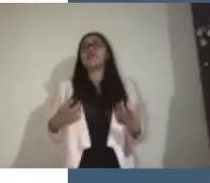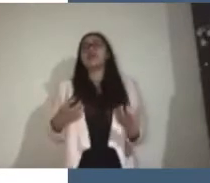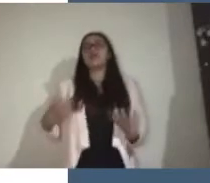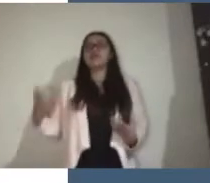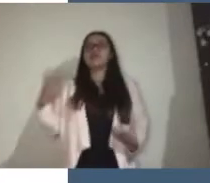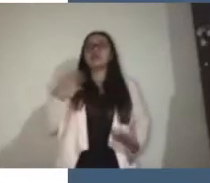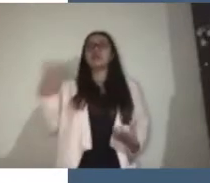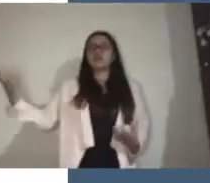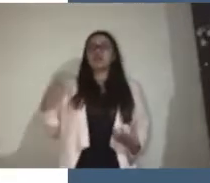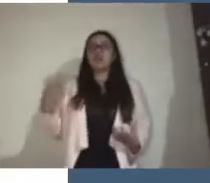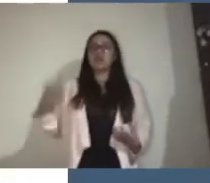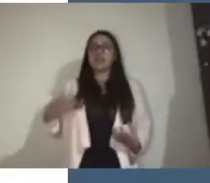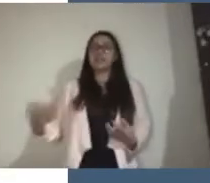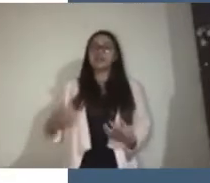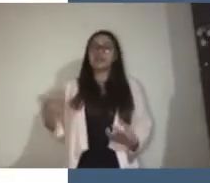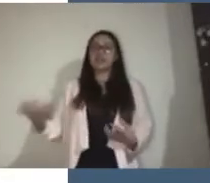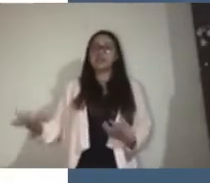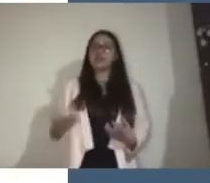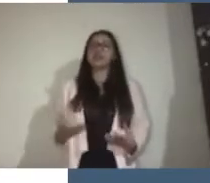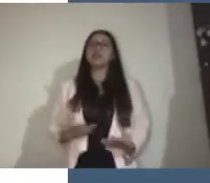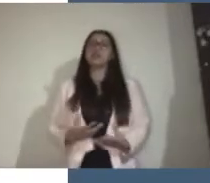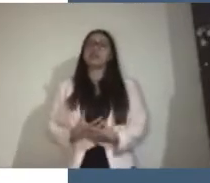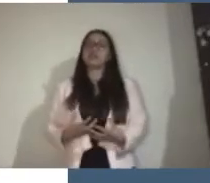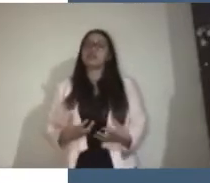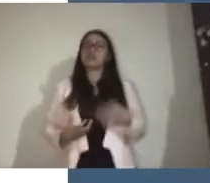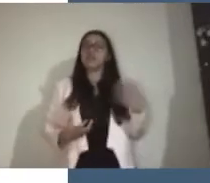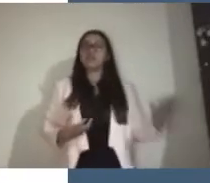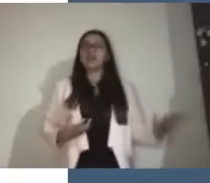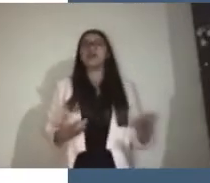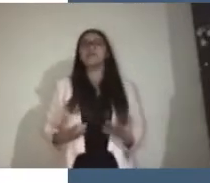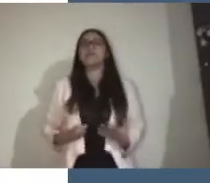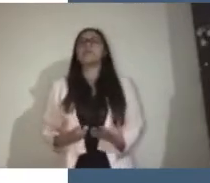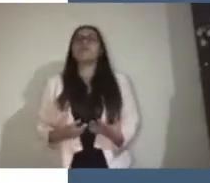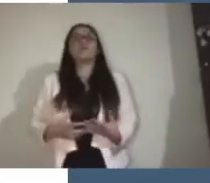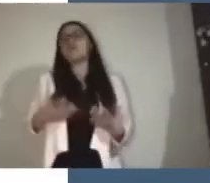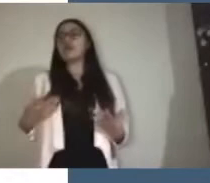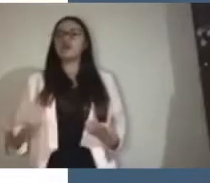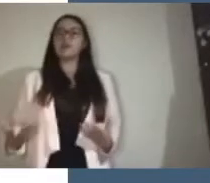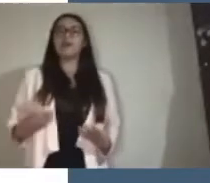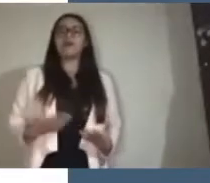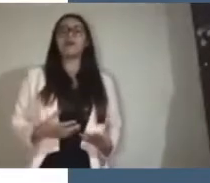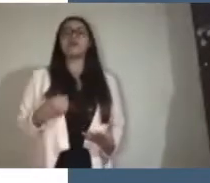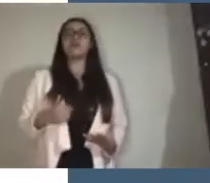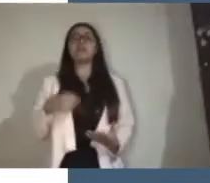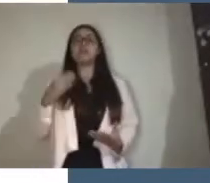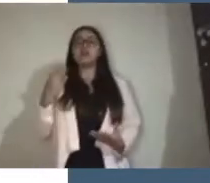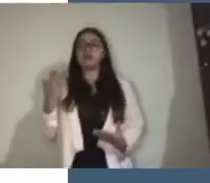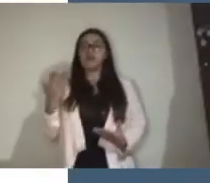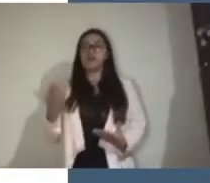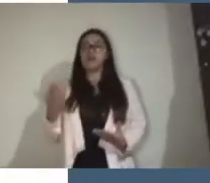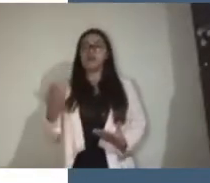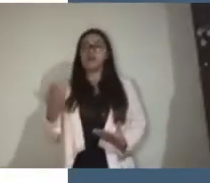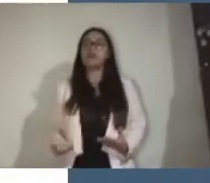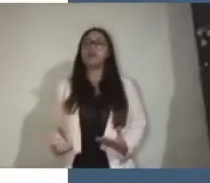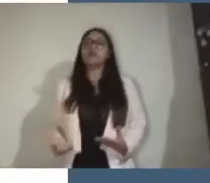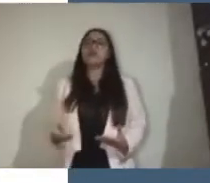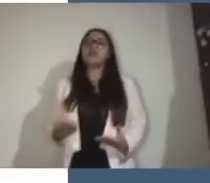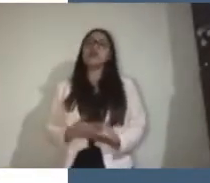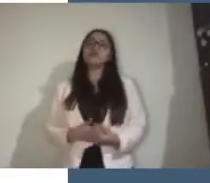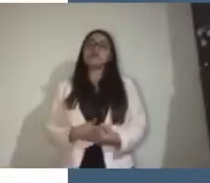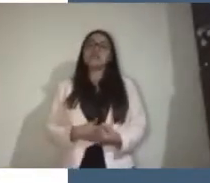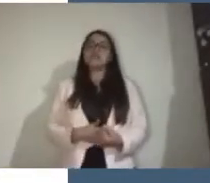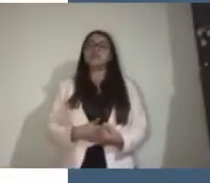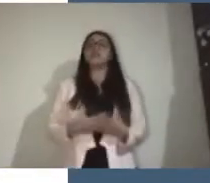como fueron utilizados registros electrónicos, registros que ya estaban, no tuvieron que pedir un consentimiento informado,